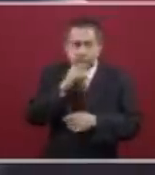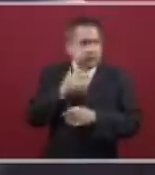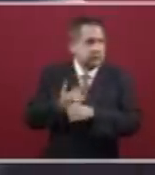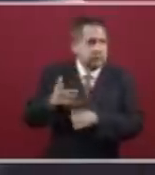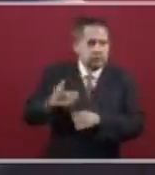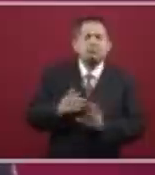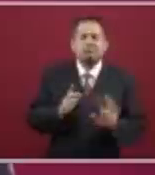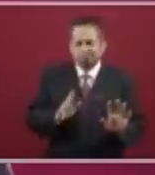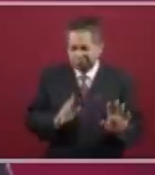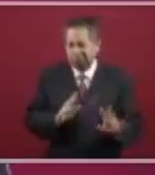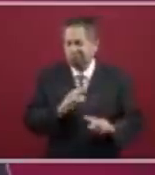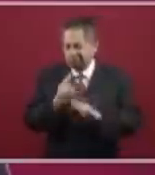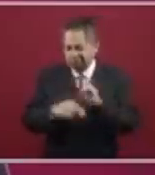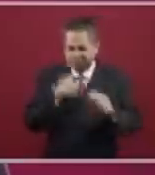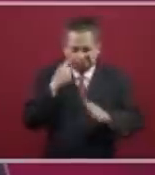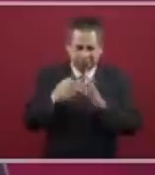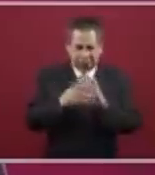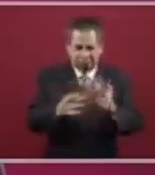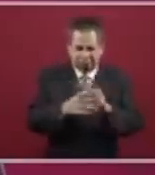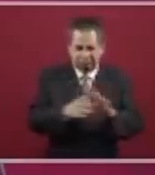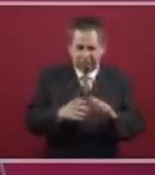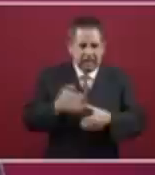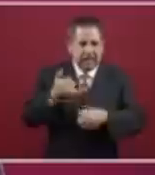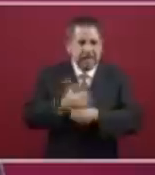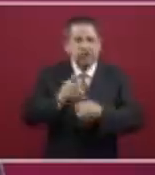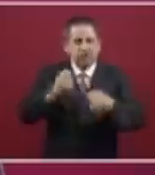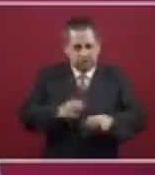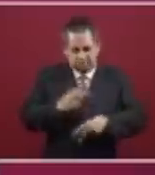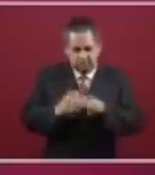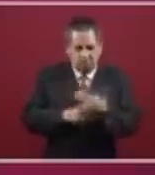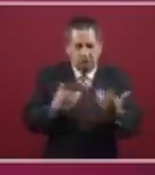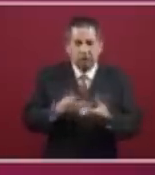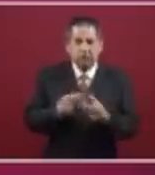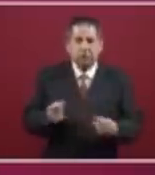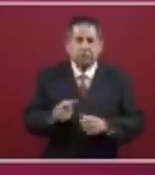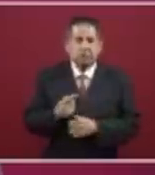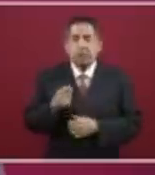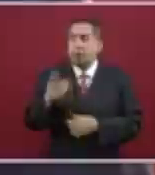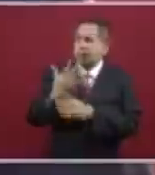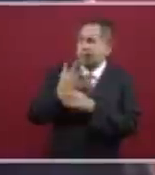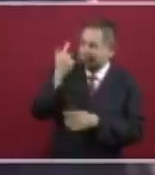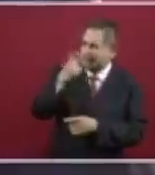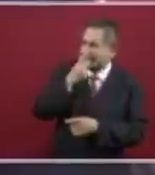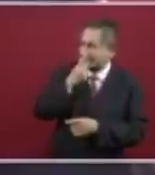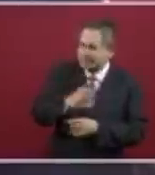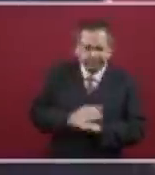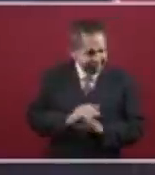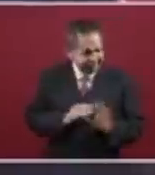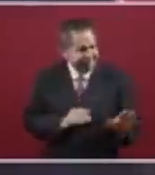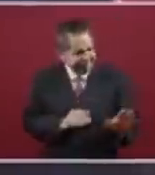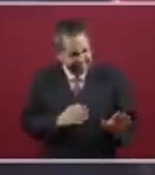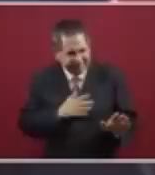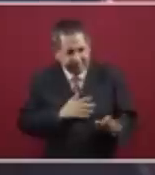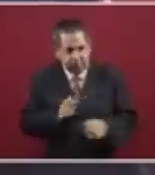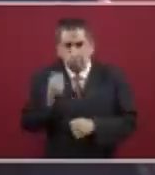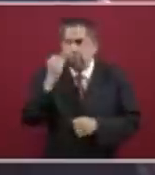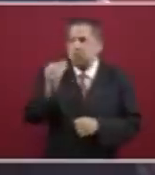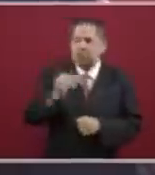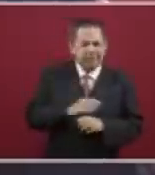vamos a resolver el problema de la inseguridad y de la violencia, y que para qué digo en cuánto